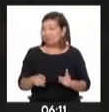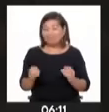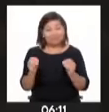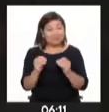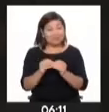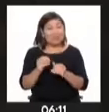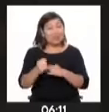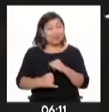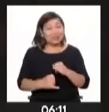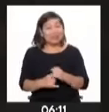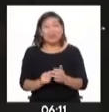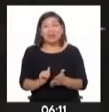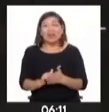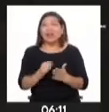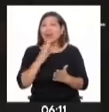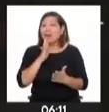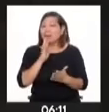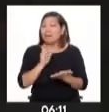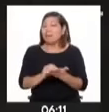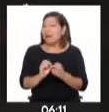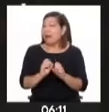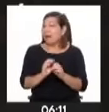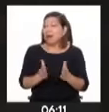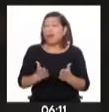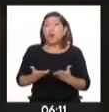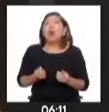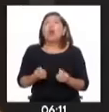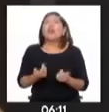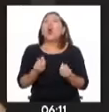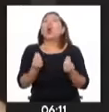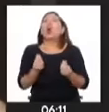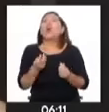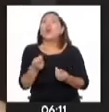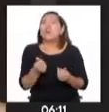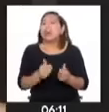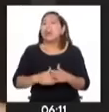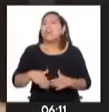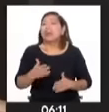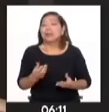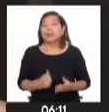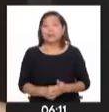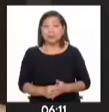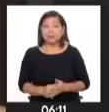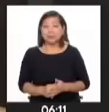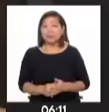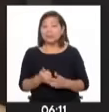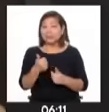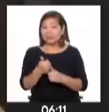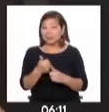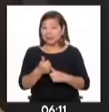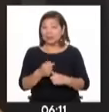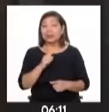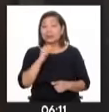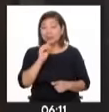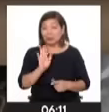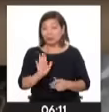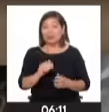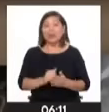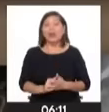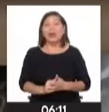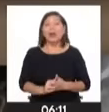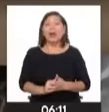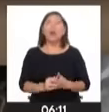cooperación internacional en la que claramente se ha determinado la ruta del dinero. Asimismo, la procuradora Doc